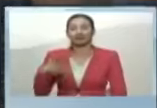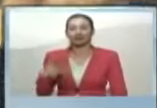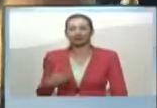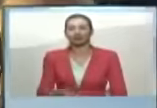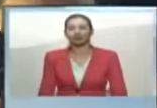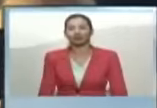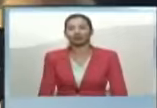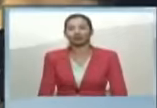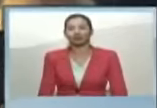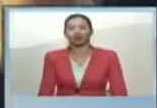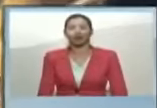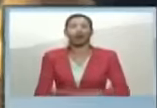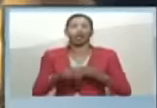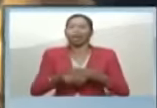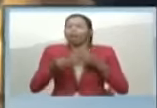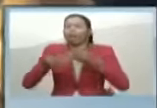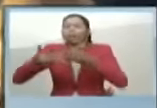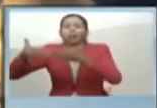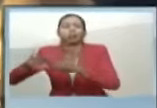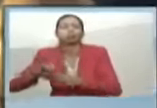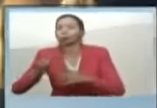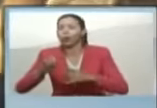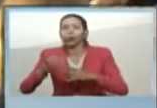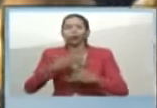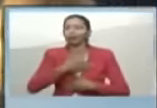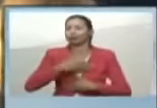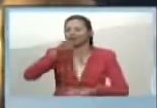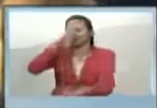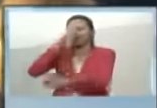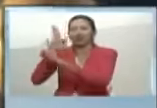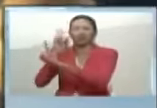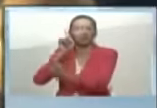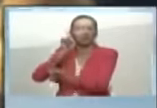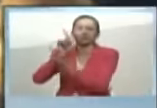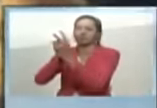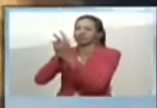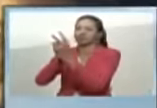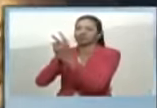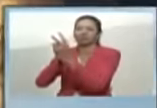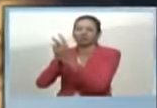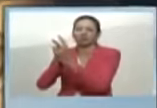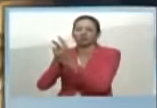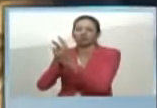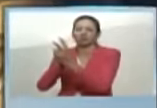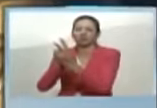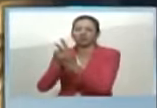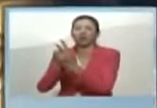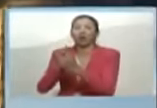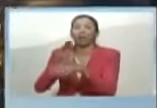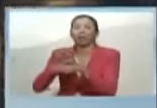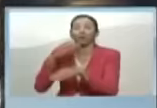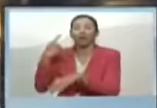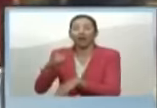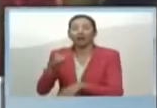sin intermediaciones burocráticas una conversación con usted porque tenemos un conjunto.